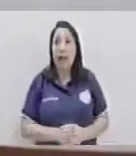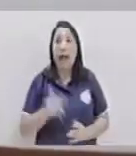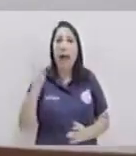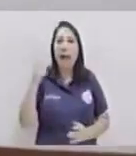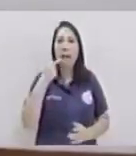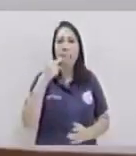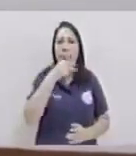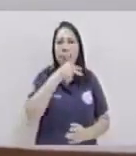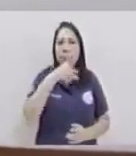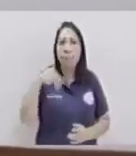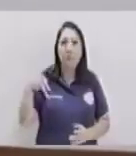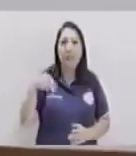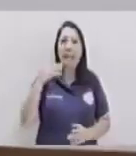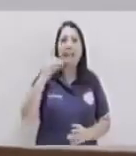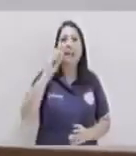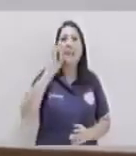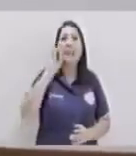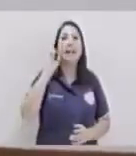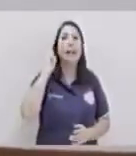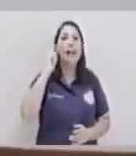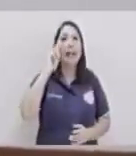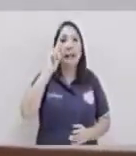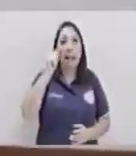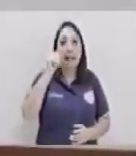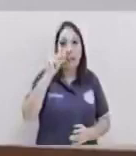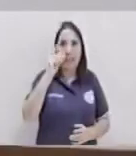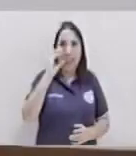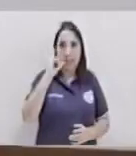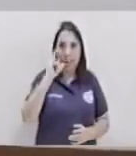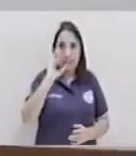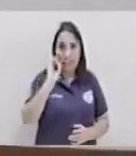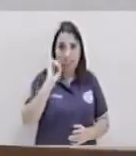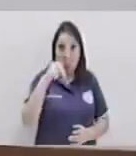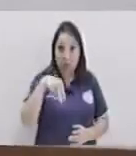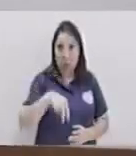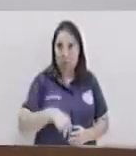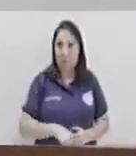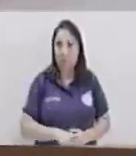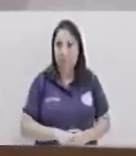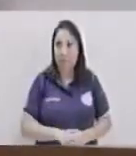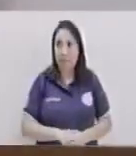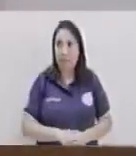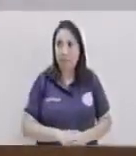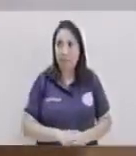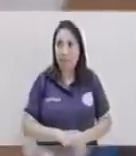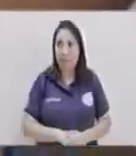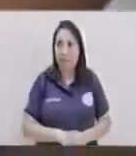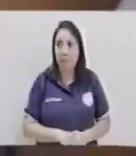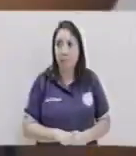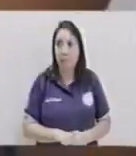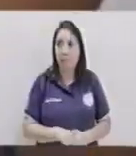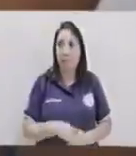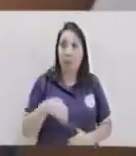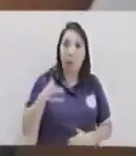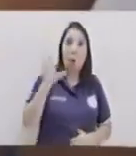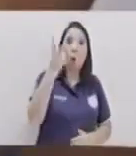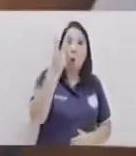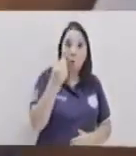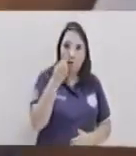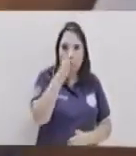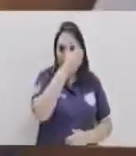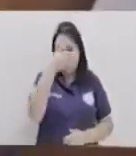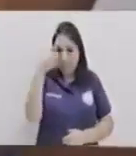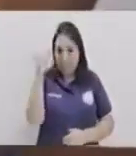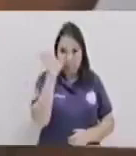llamamos degradación. Entonces usted sigue ya aplicando lo que es el celeste hasta llegar por lo menos aquí y luego le vamos a